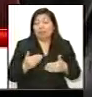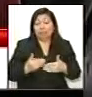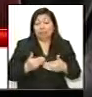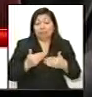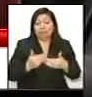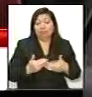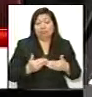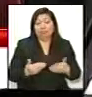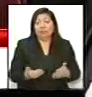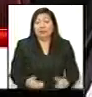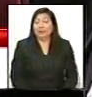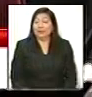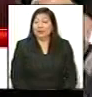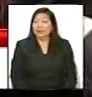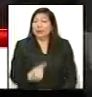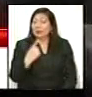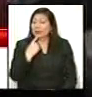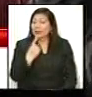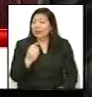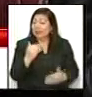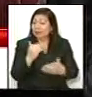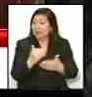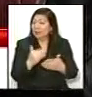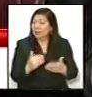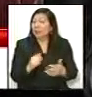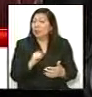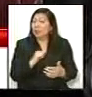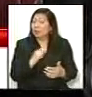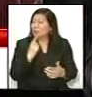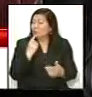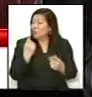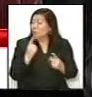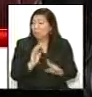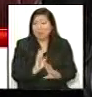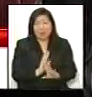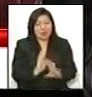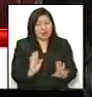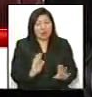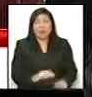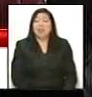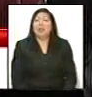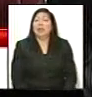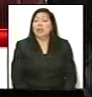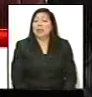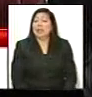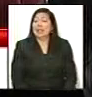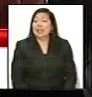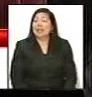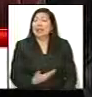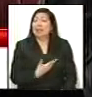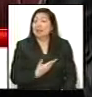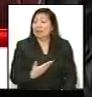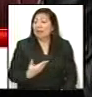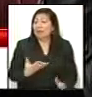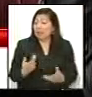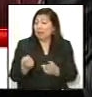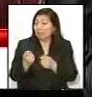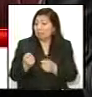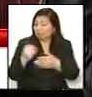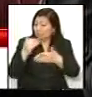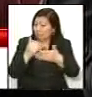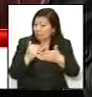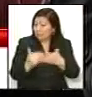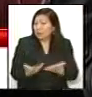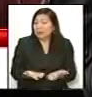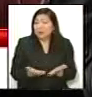del Parlamento y el Parlamento establece su cronograma. Y yo no estoy de acuerdo, Presidenta, así como el Ejecutivo nos quiere poner una agenda